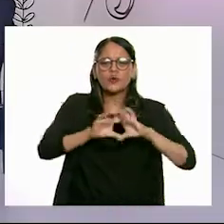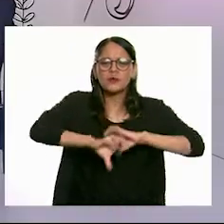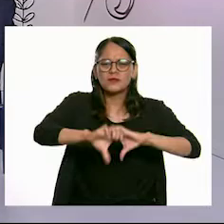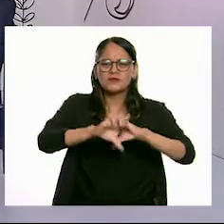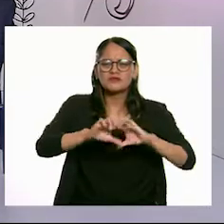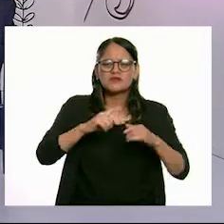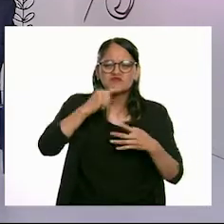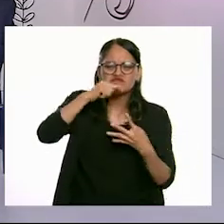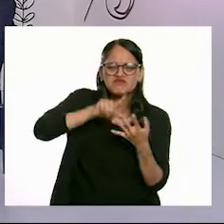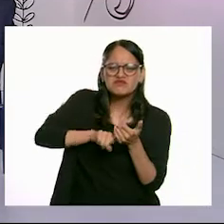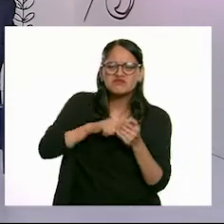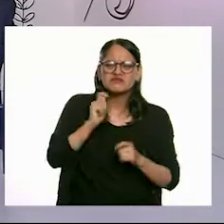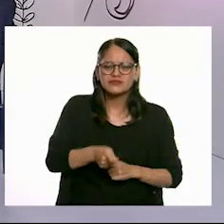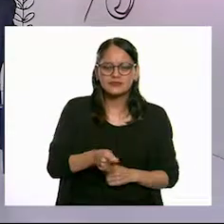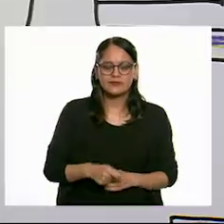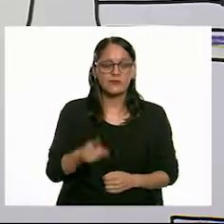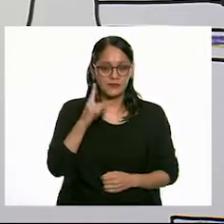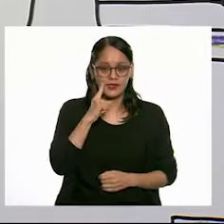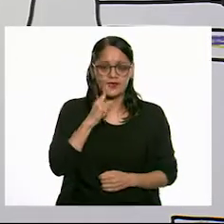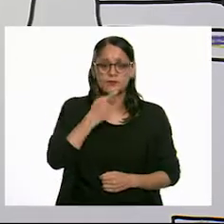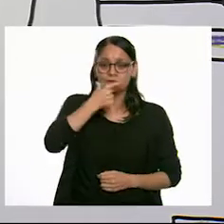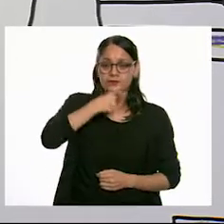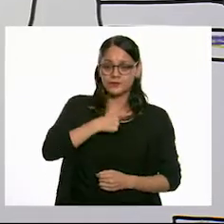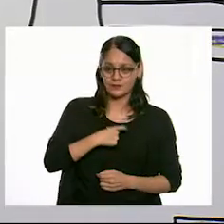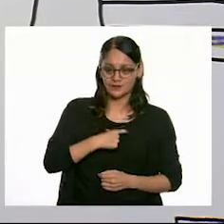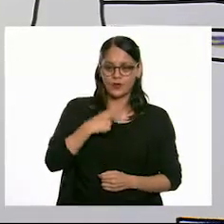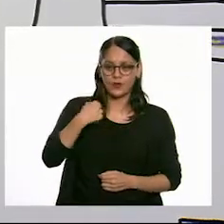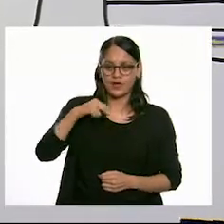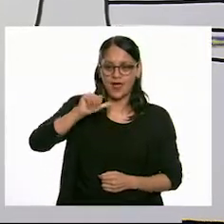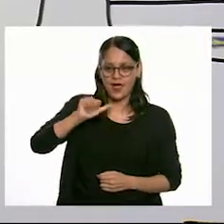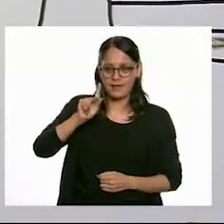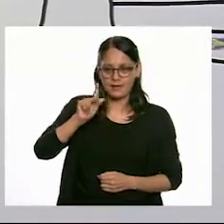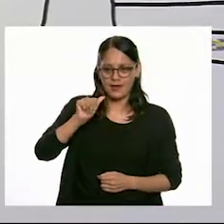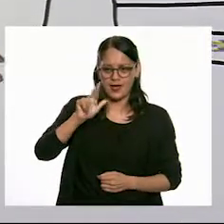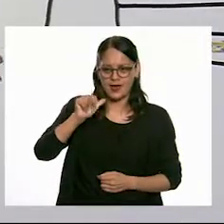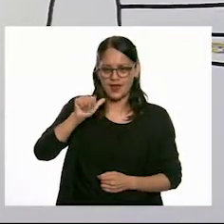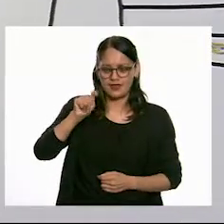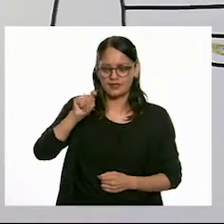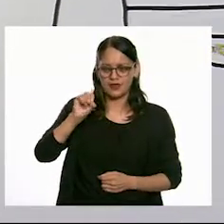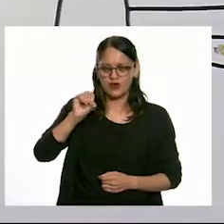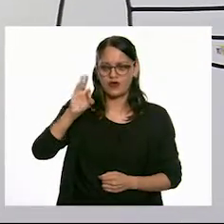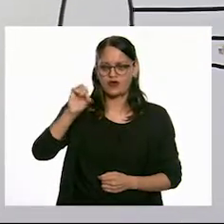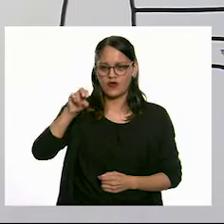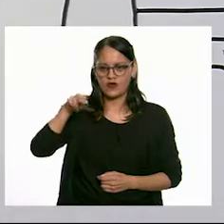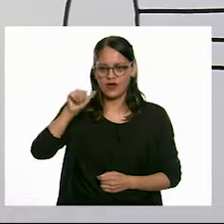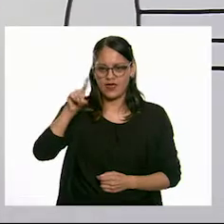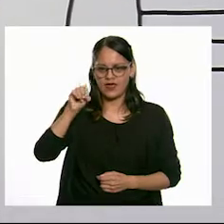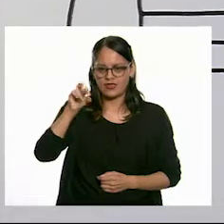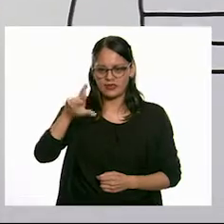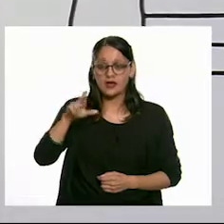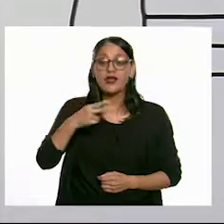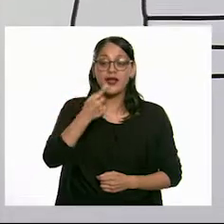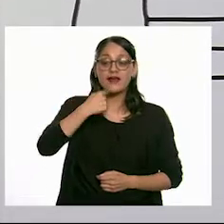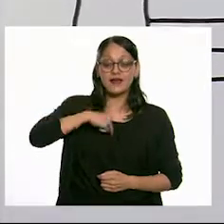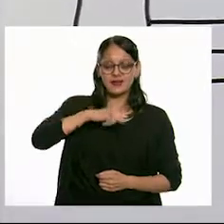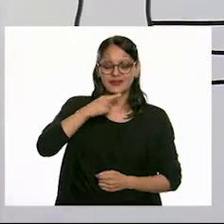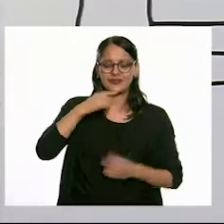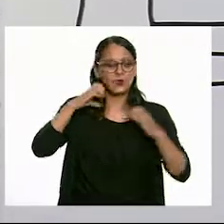Bueno, te cuento. El aparato fonador, así como todo nuestro cuerpo, son procesos maravillosos. El aparato